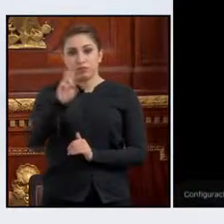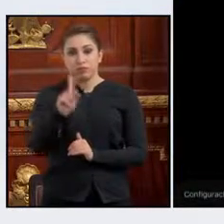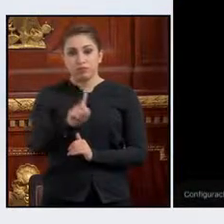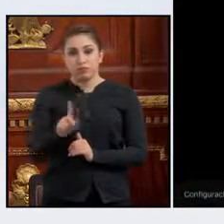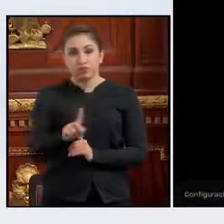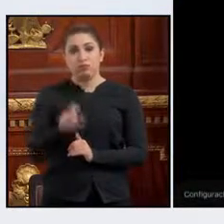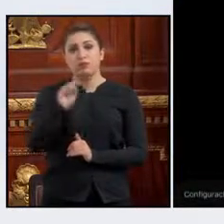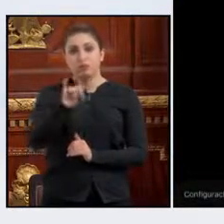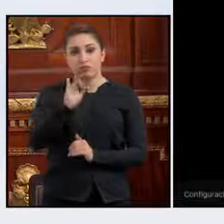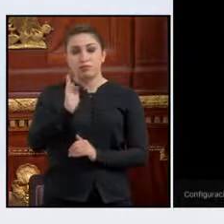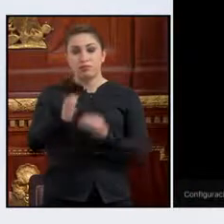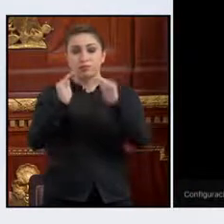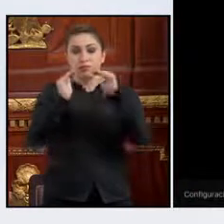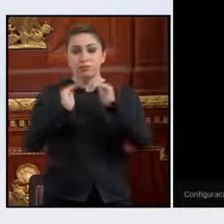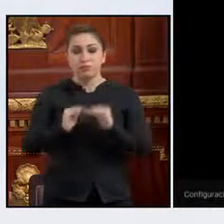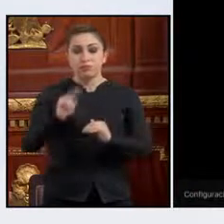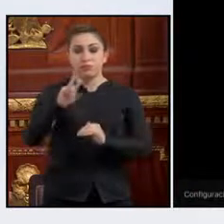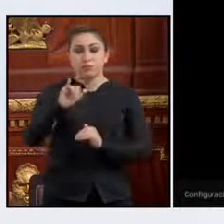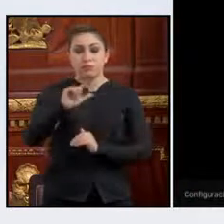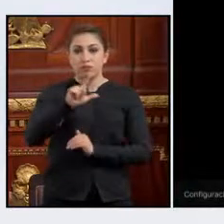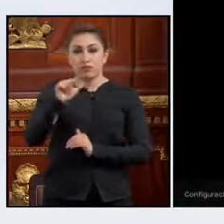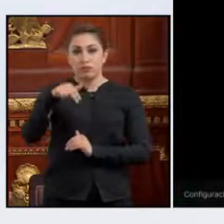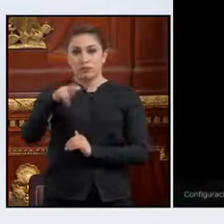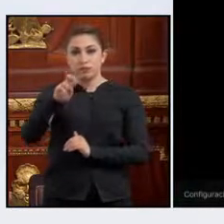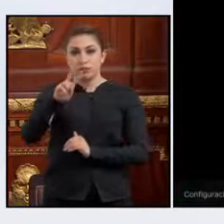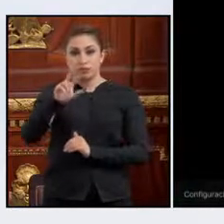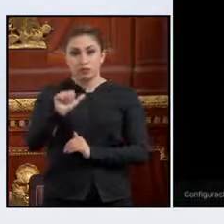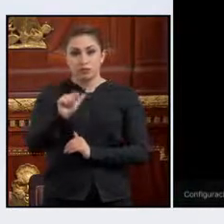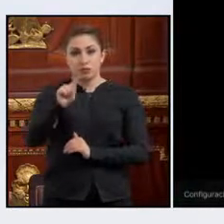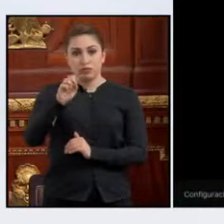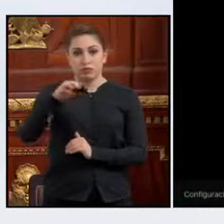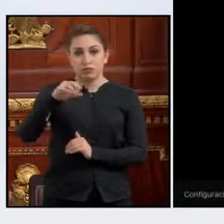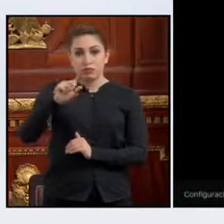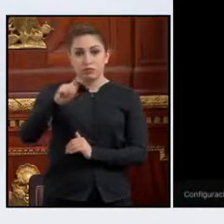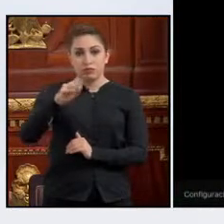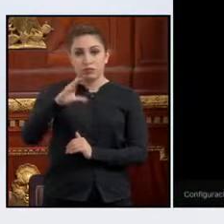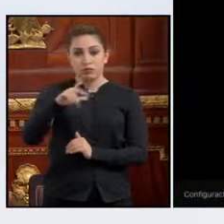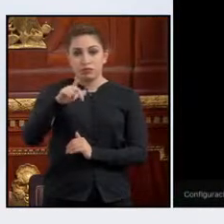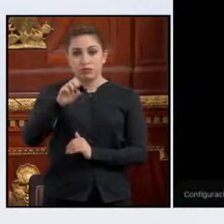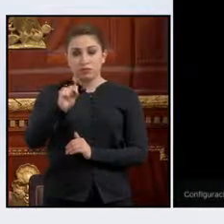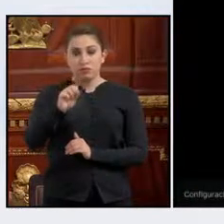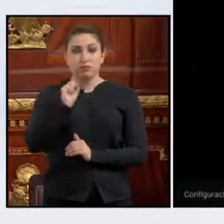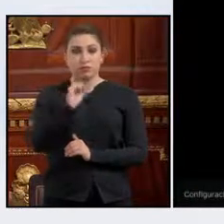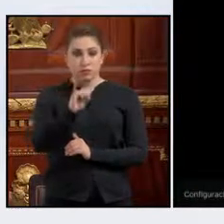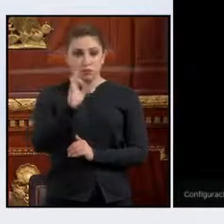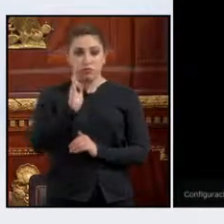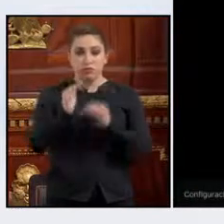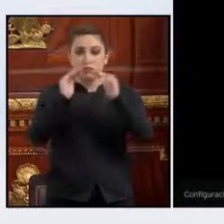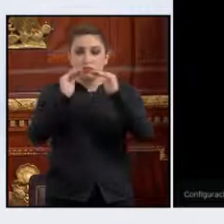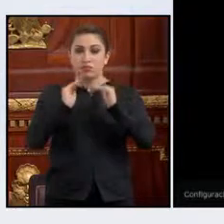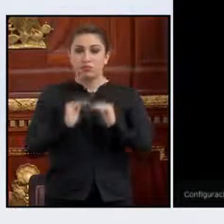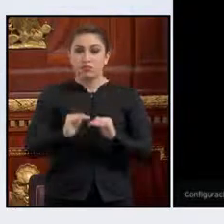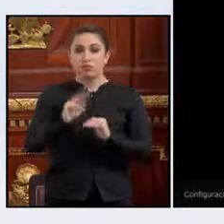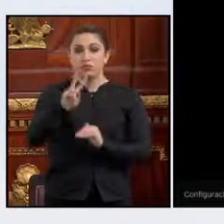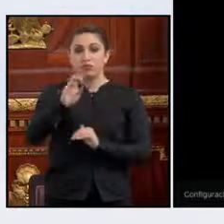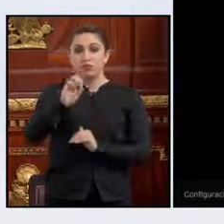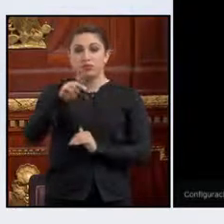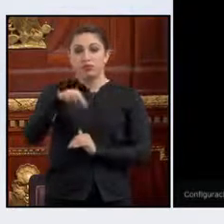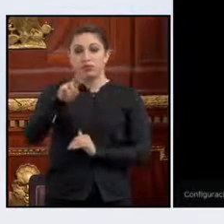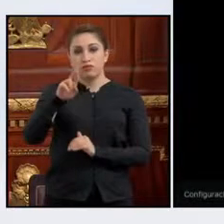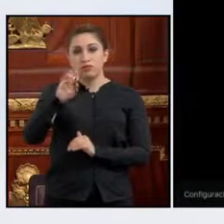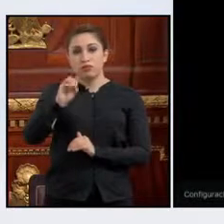favor. Villanueva Ramos Temístocles. Temístocles Villanueva, en pro. Fonriaris de la Isla Cristian